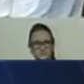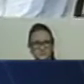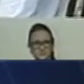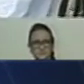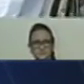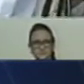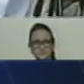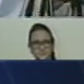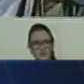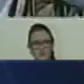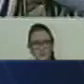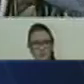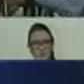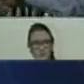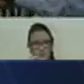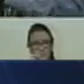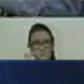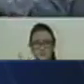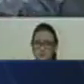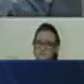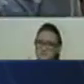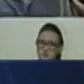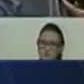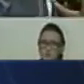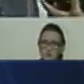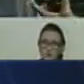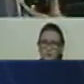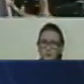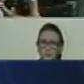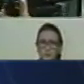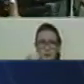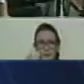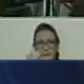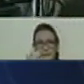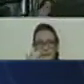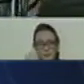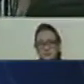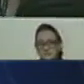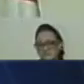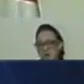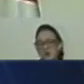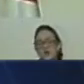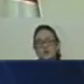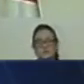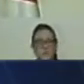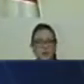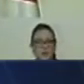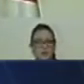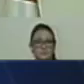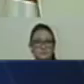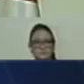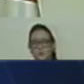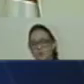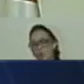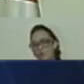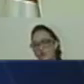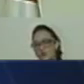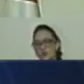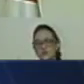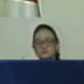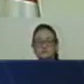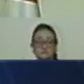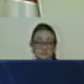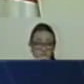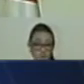Y en Estados Unidos la gente entra a un sitio así como, ¿qué te digo yo? Voy caminando por la Quinta Avenida de Nueva York y me meto en una garita